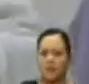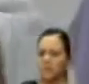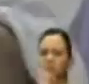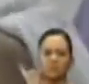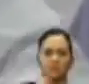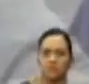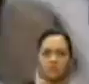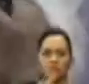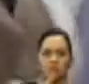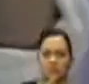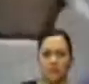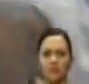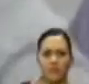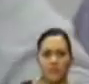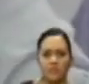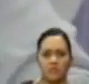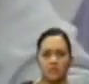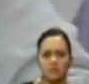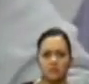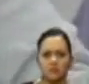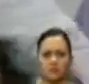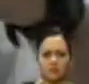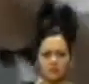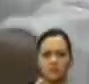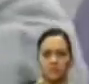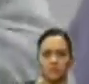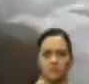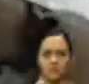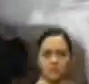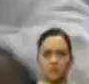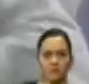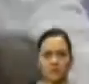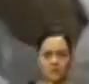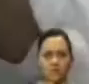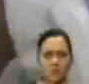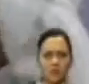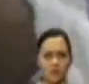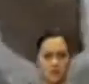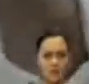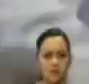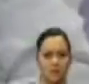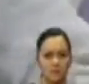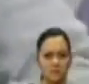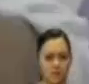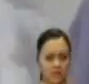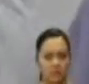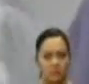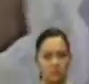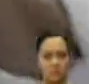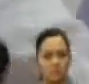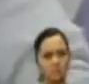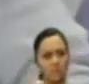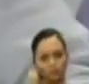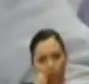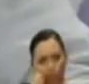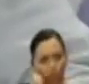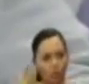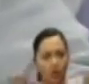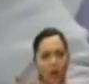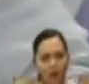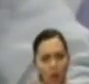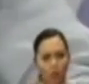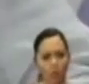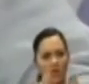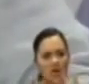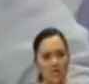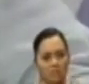usan cotona, por ejemplo? Eso sí es montubio, ¿no? La camisa como guayabera, pero solo 3 bolsillos y 5 cuellos. Y mucho más cómodo, mucho más adaptado al clima,